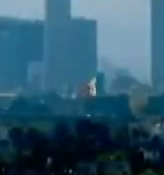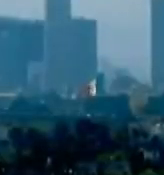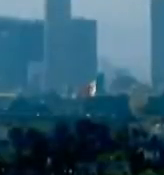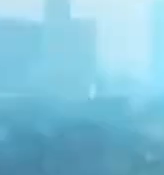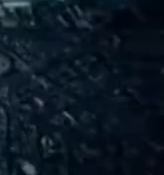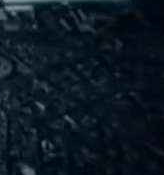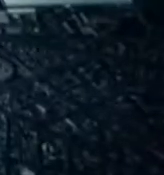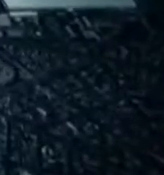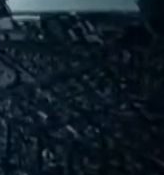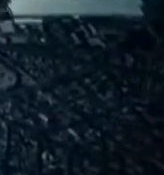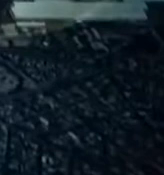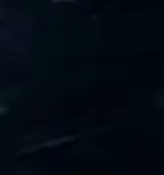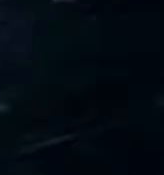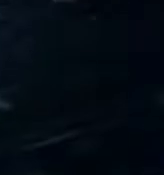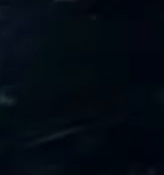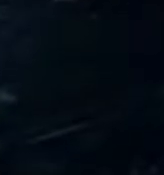ambiente.